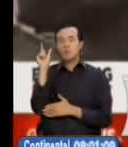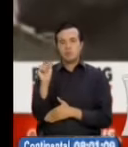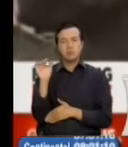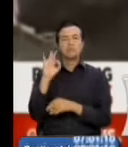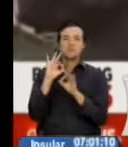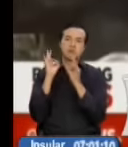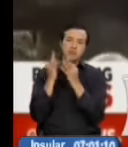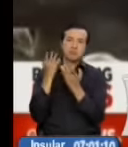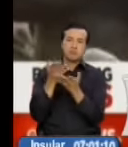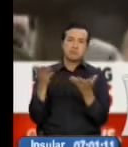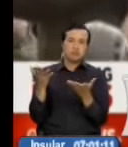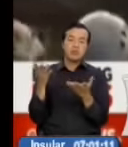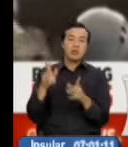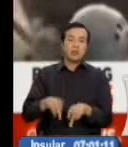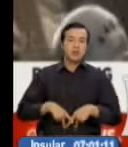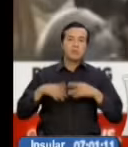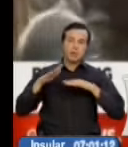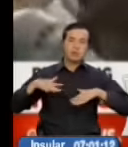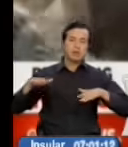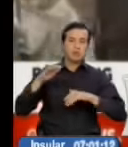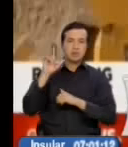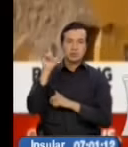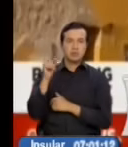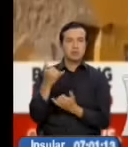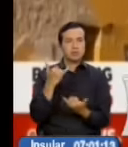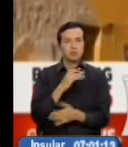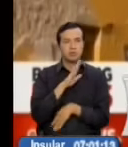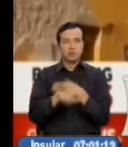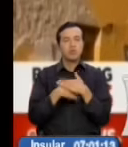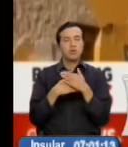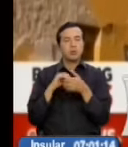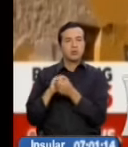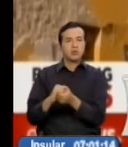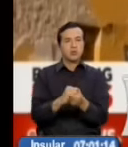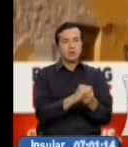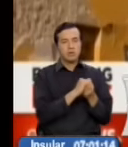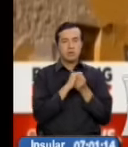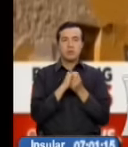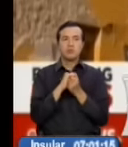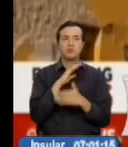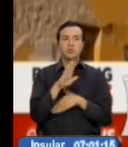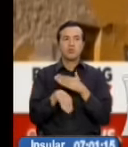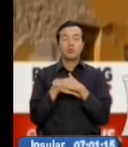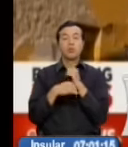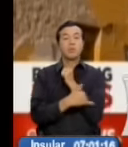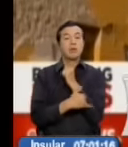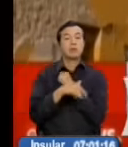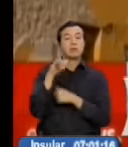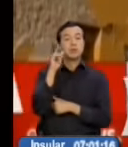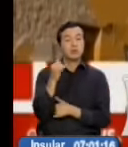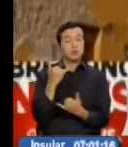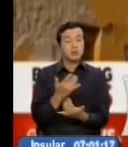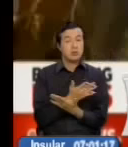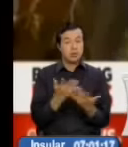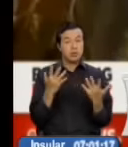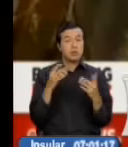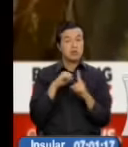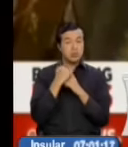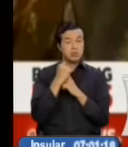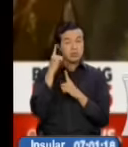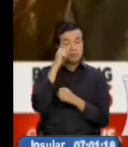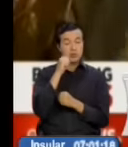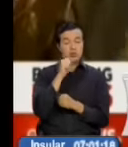familiares, de sus seres queridos que residen en ese país. Desde aquí, toda la solidaridad para todo el pueblo italiano frente a estos momentos complicados y,